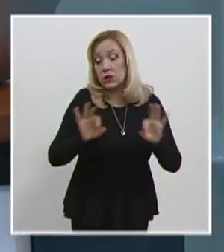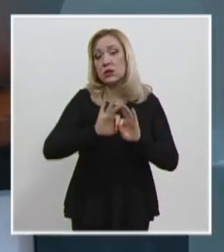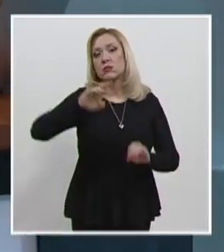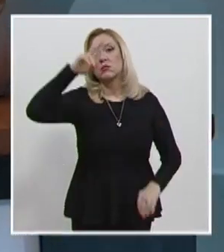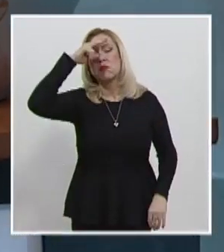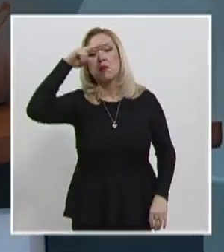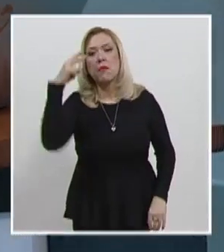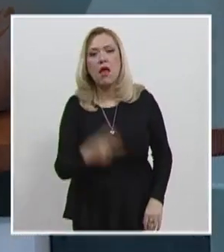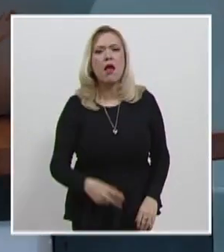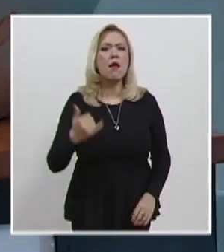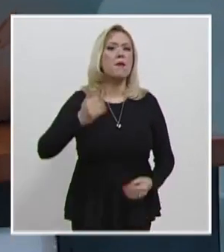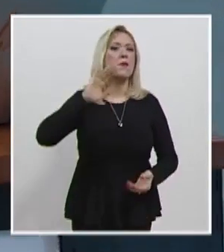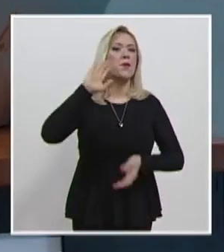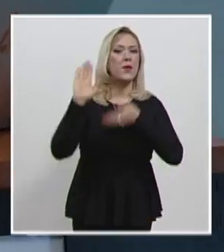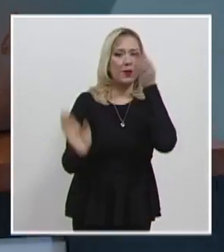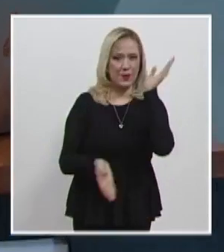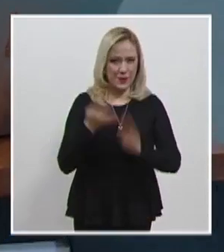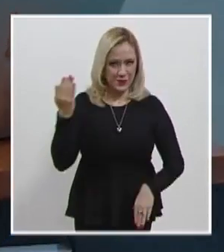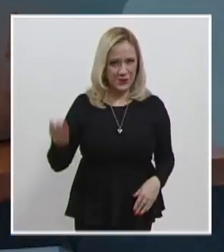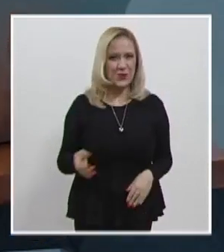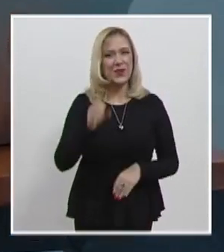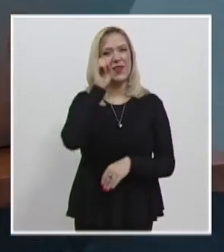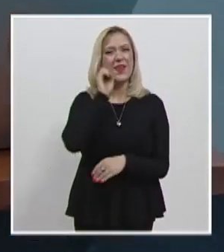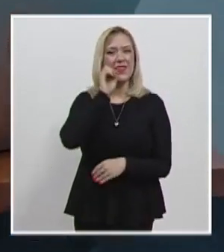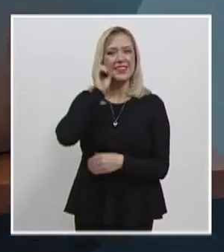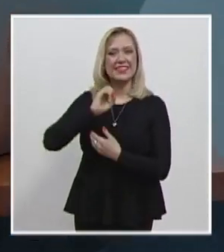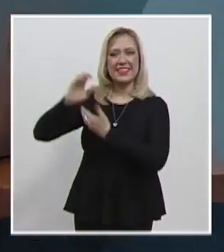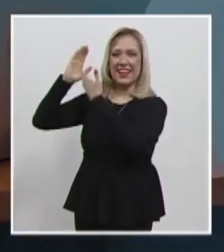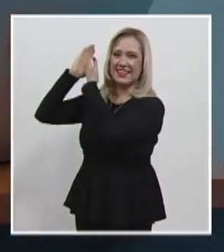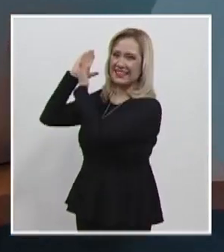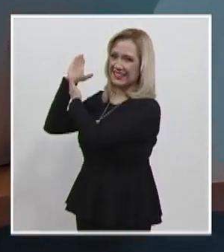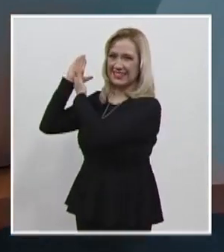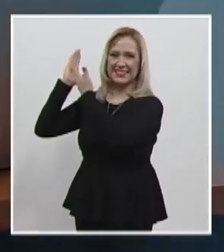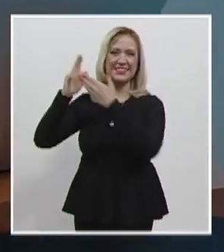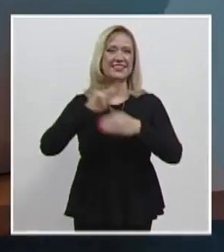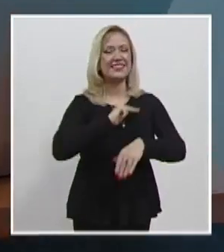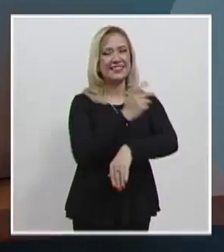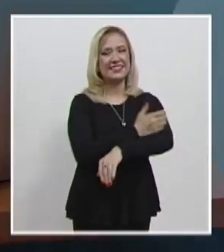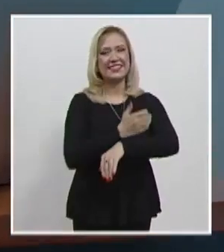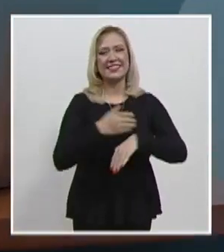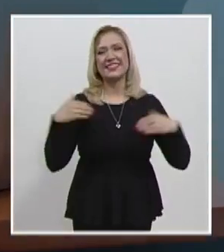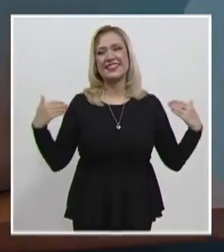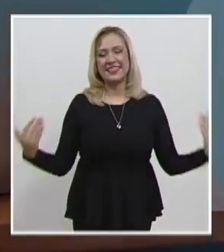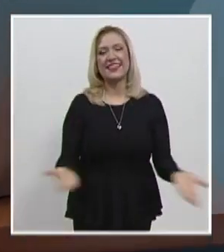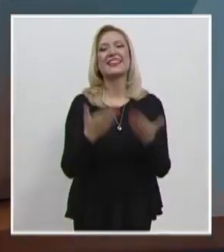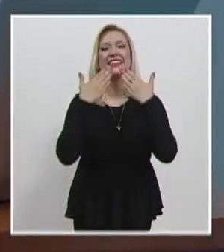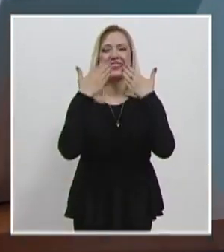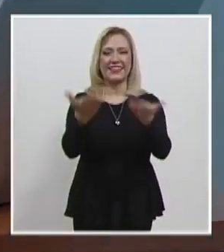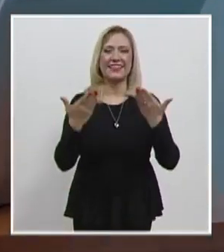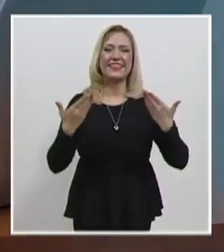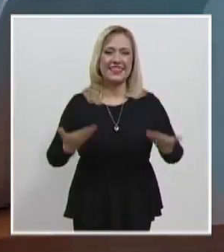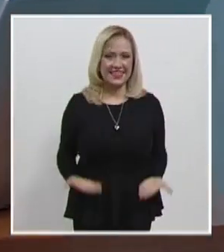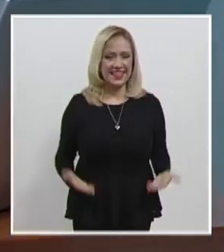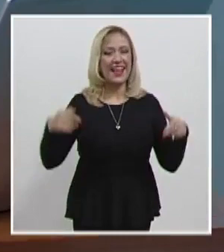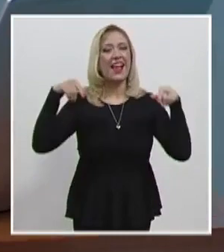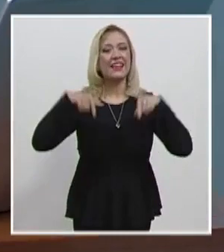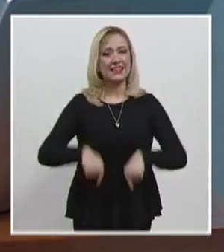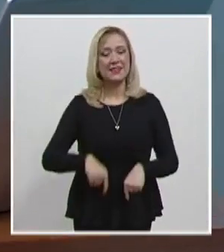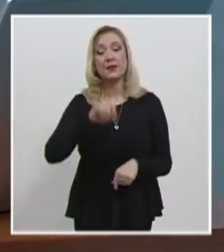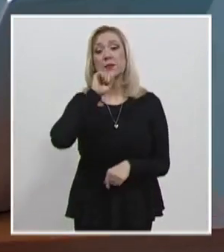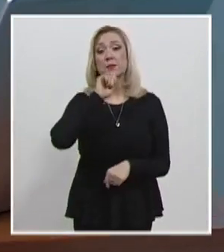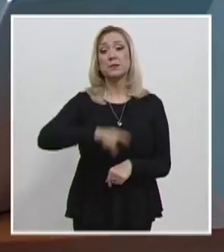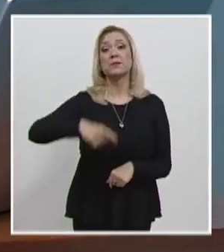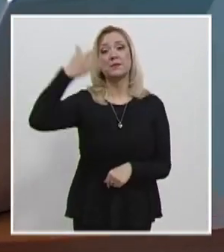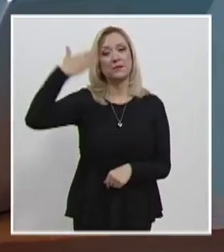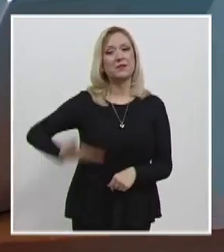de México y de todo el mundo soy Óscar González y a nombre de todo este equipo de trabajo le damos la más cordial bienvenida y saludamos